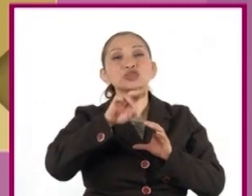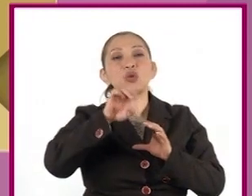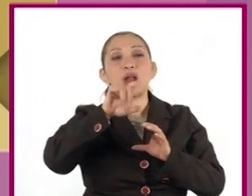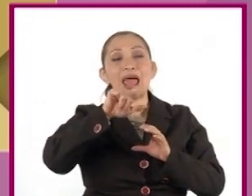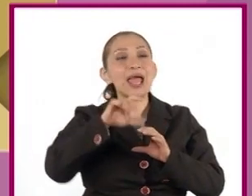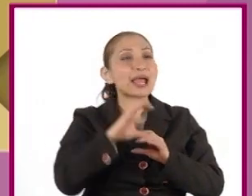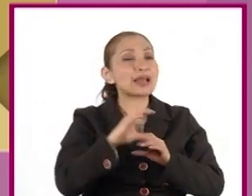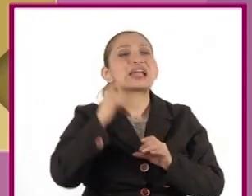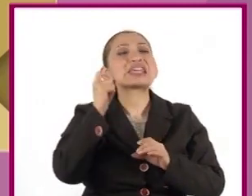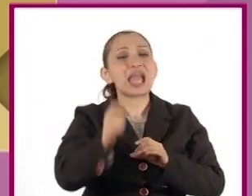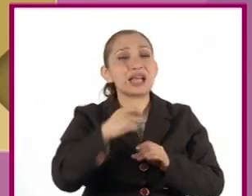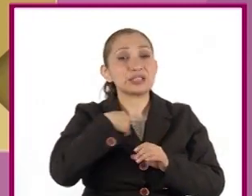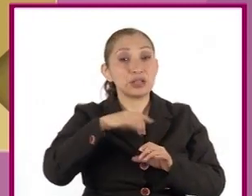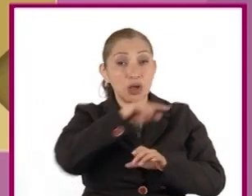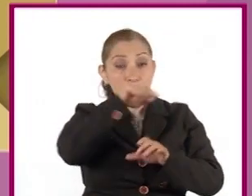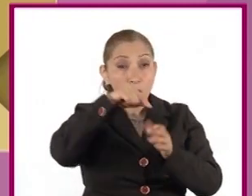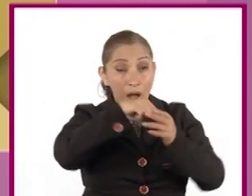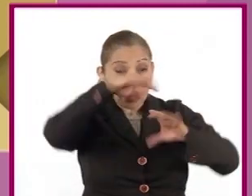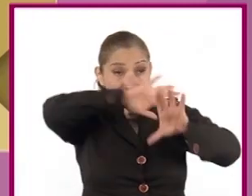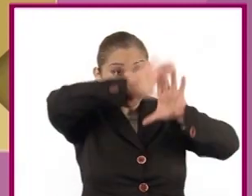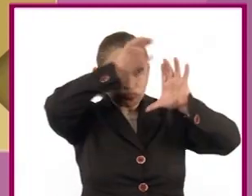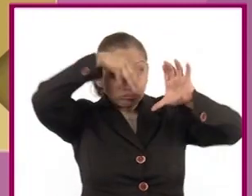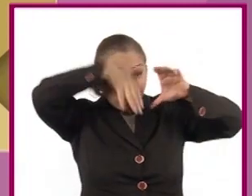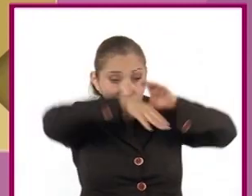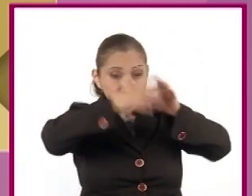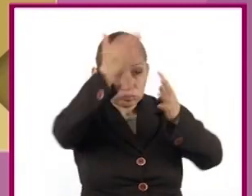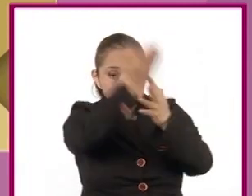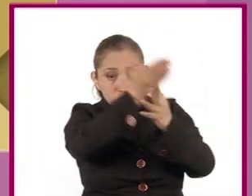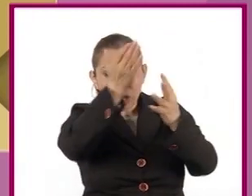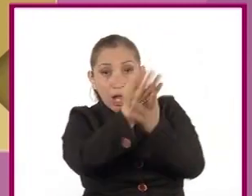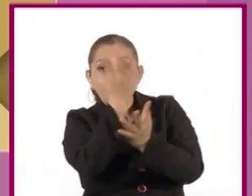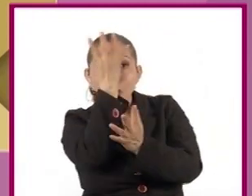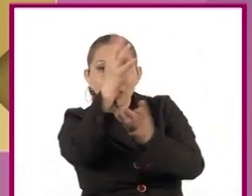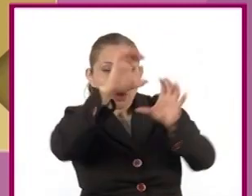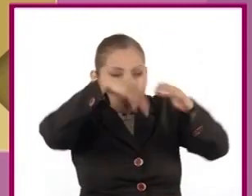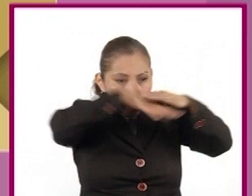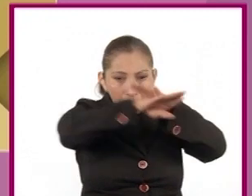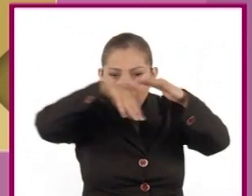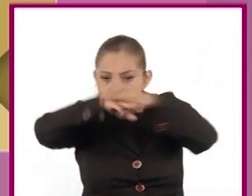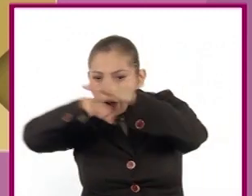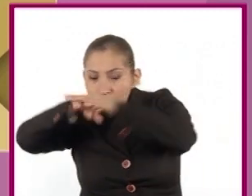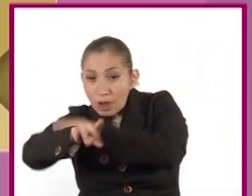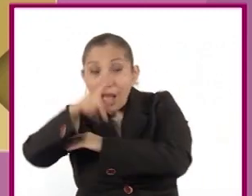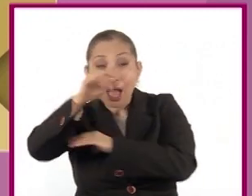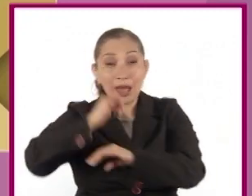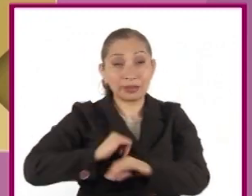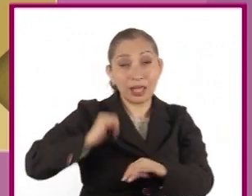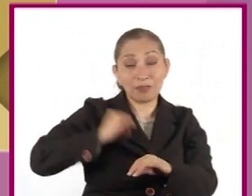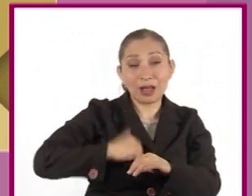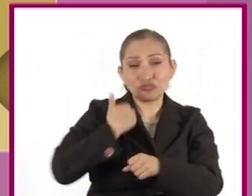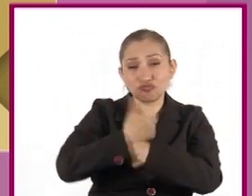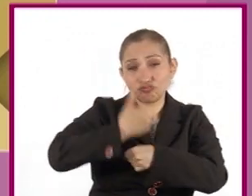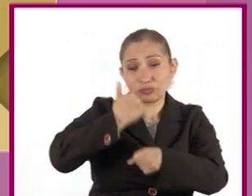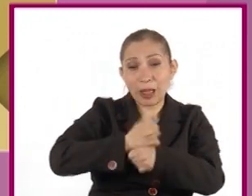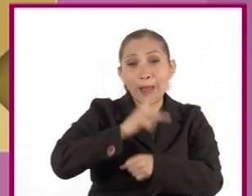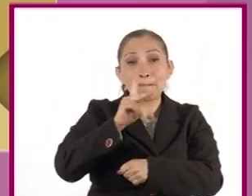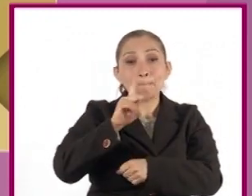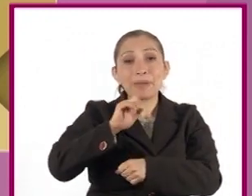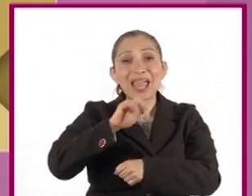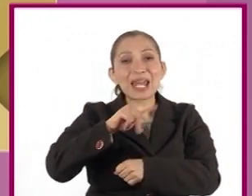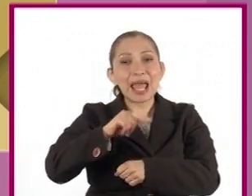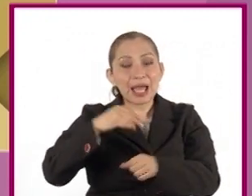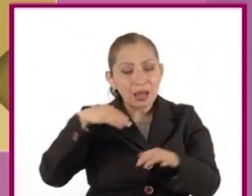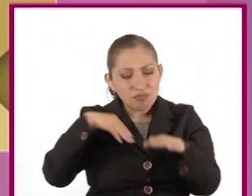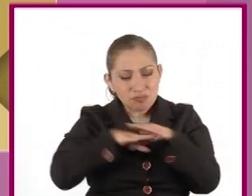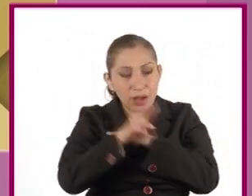Se trata de un salón cavernoso dividido en 4 cuevas, donde los antiguos abuelos Tenec